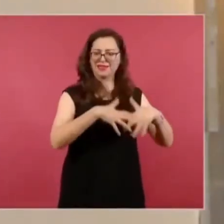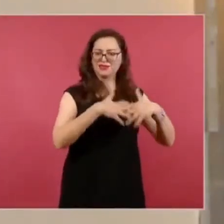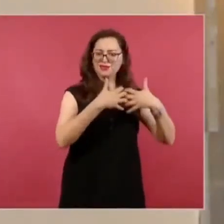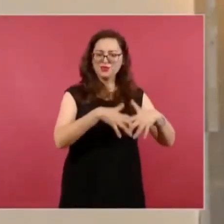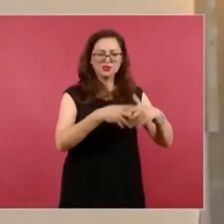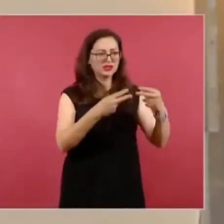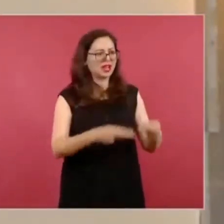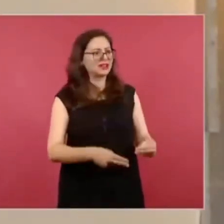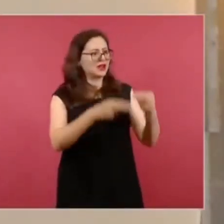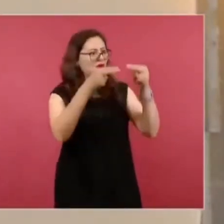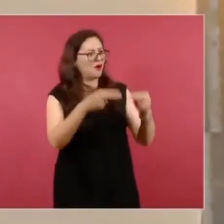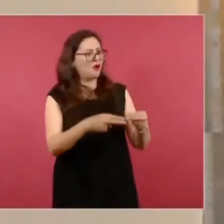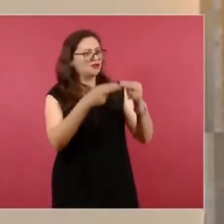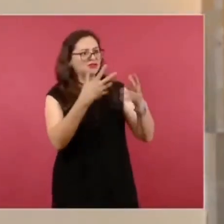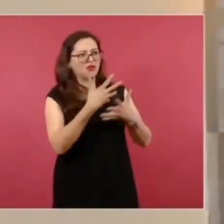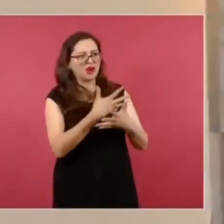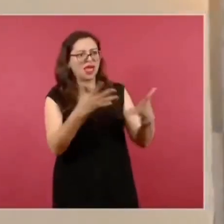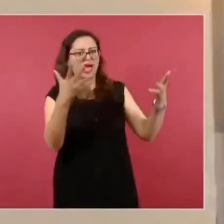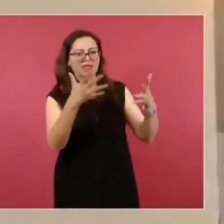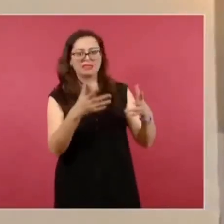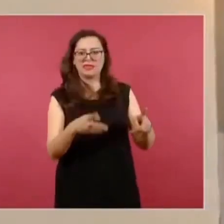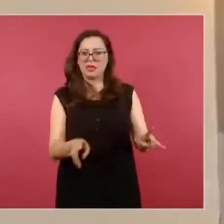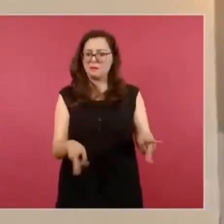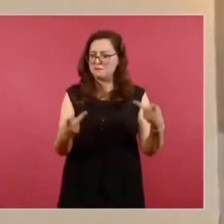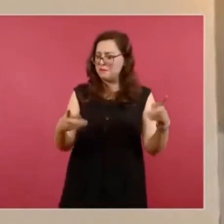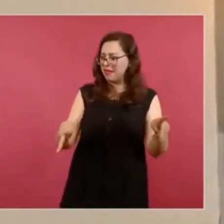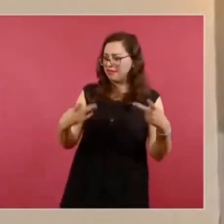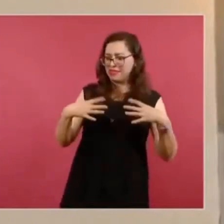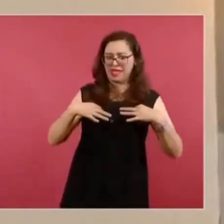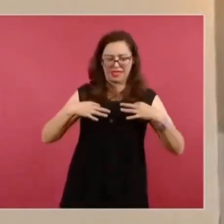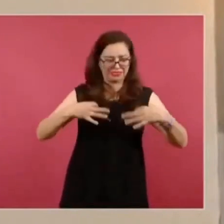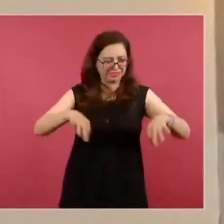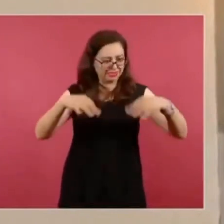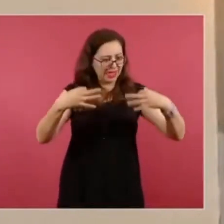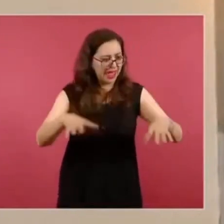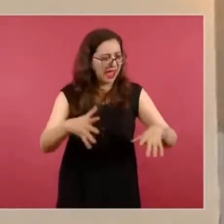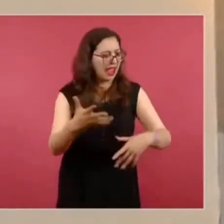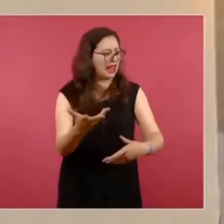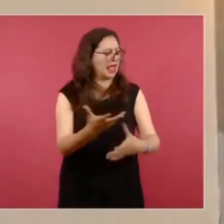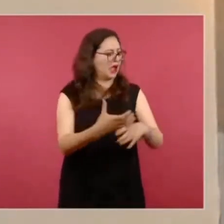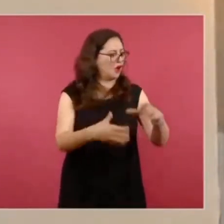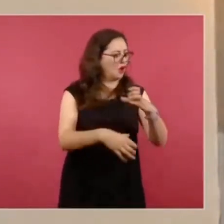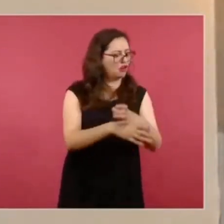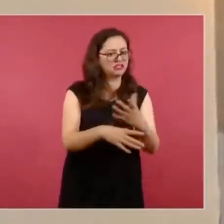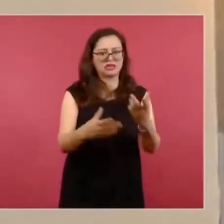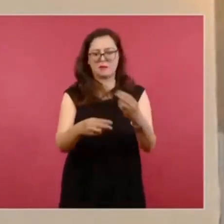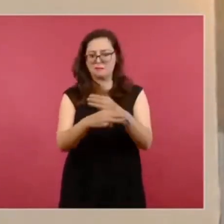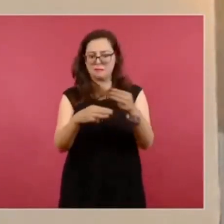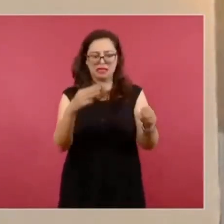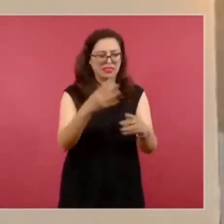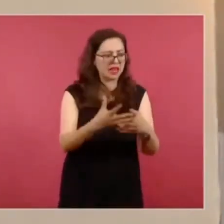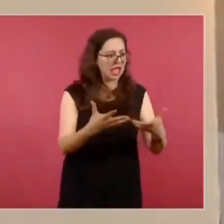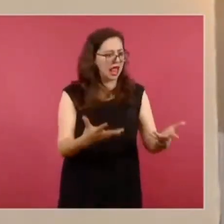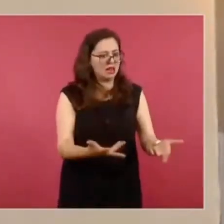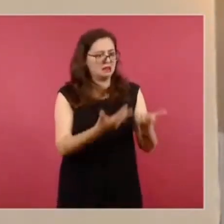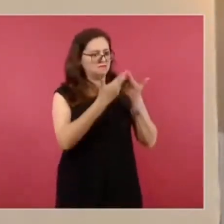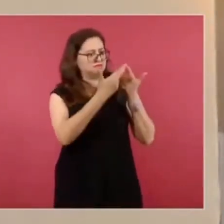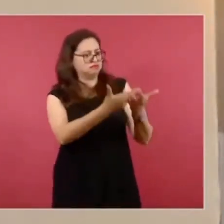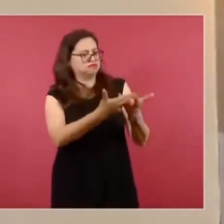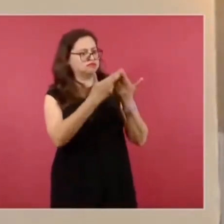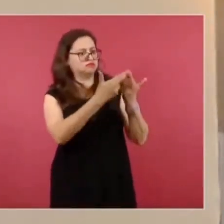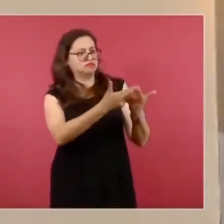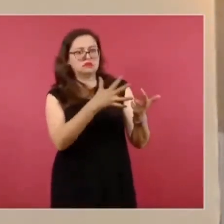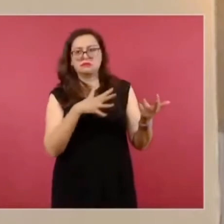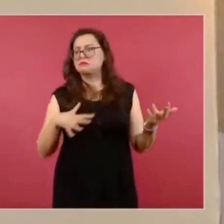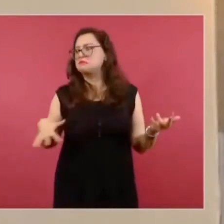¿Cómo se han de producir telas o muebles o cosas por el estilo en un país en que la mayoría de la